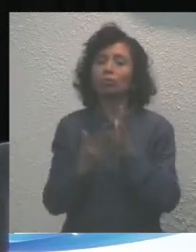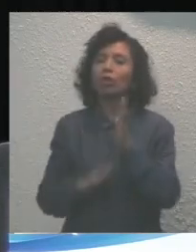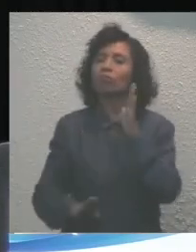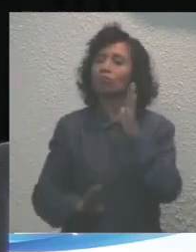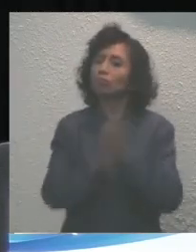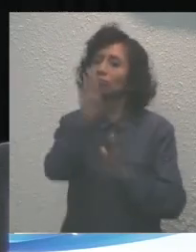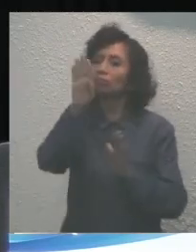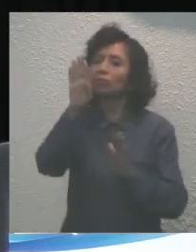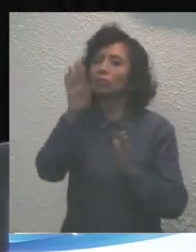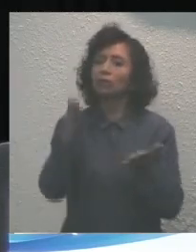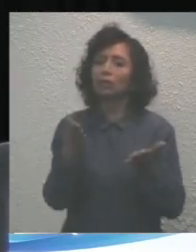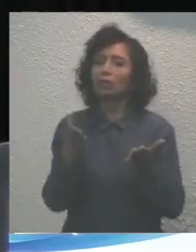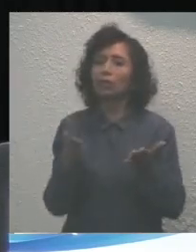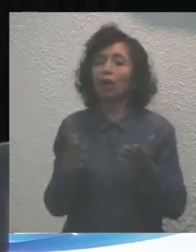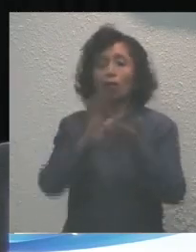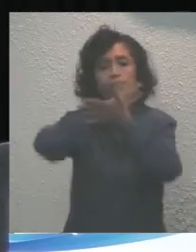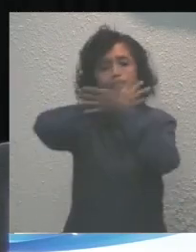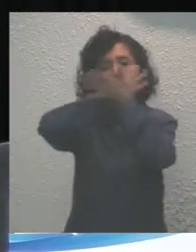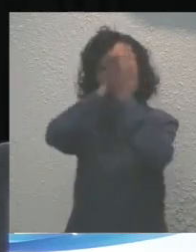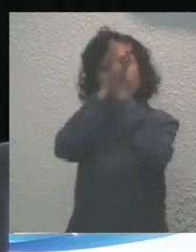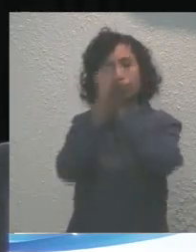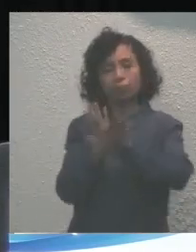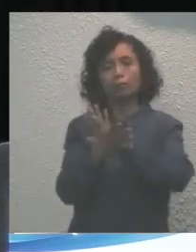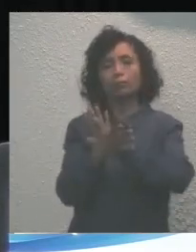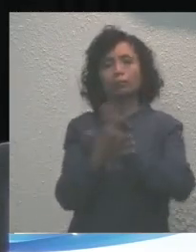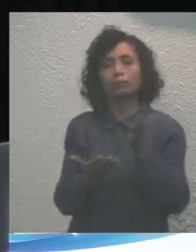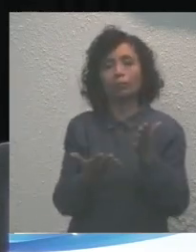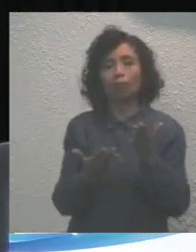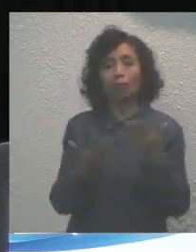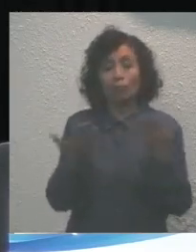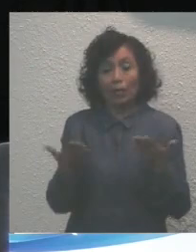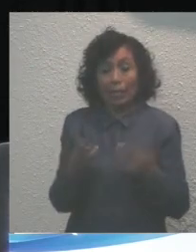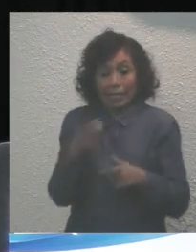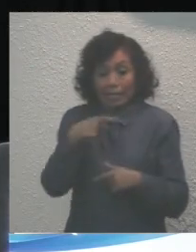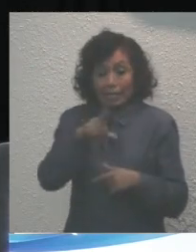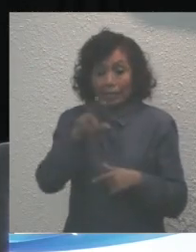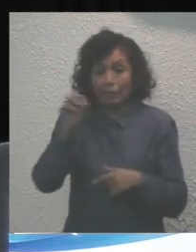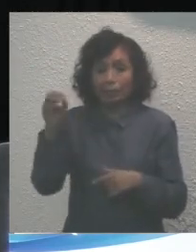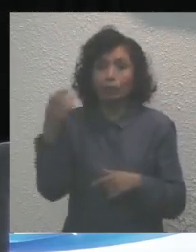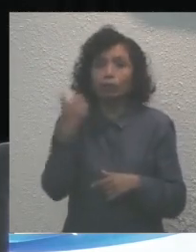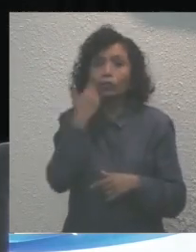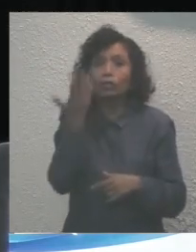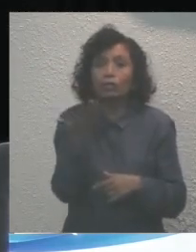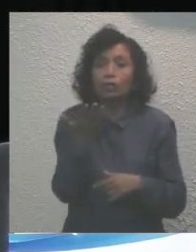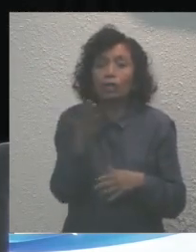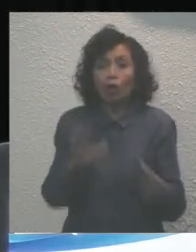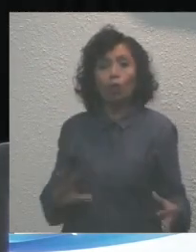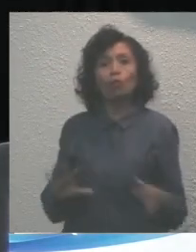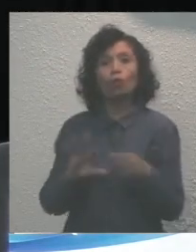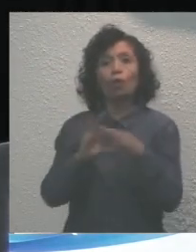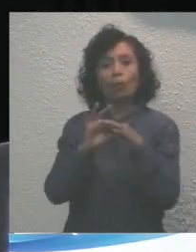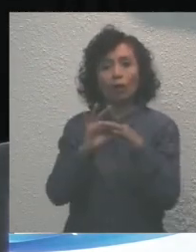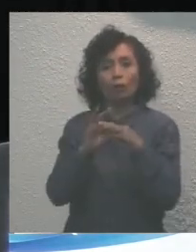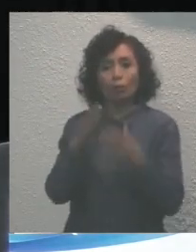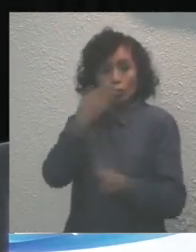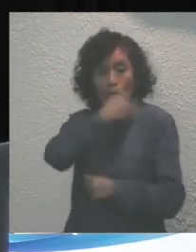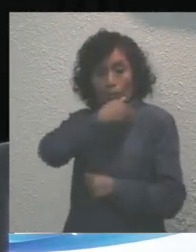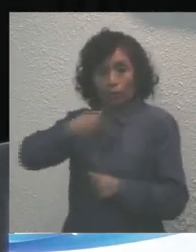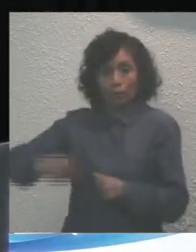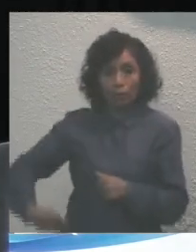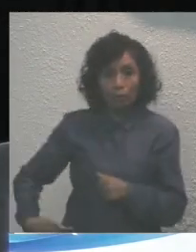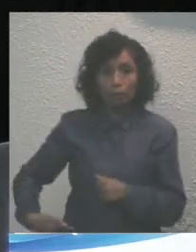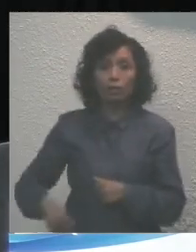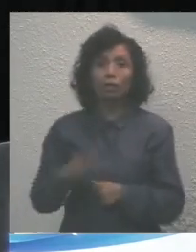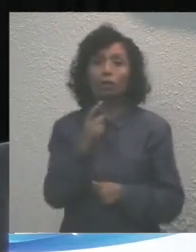impulsar la profunda transformación que demanda Quintana Roo de la mano de nuestro presidente de la